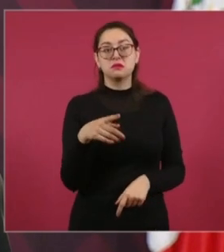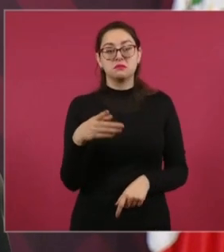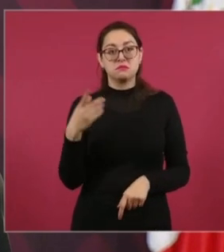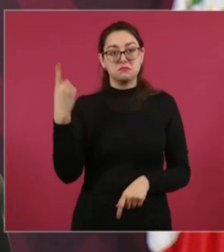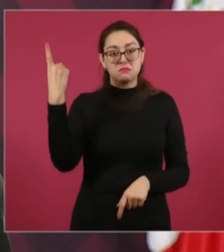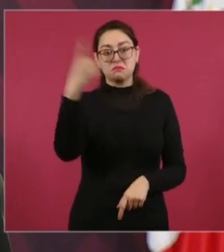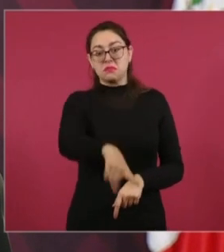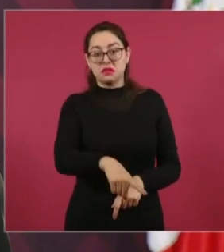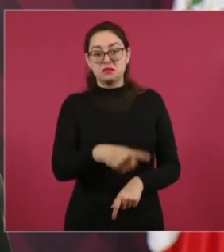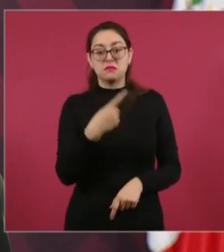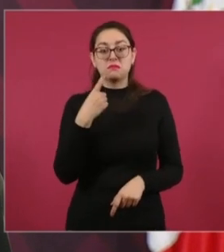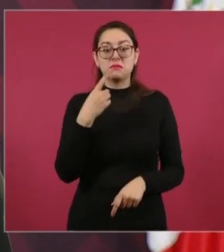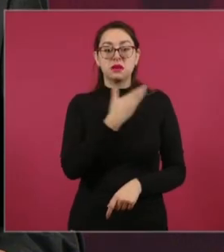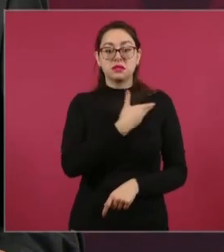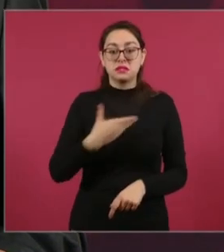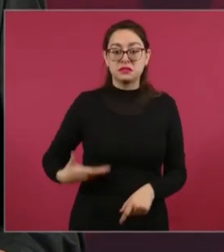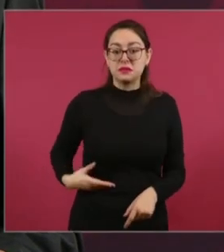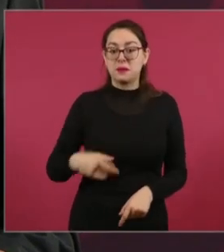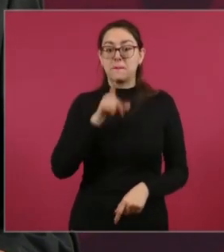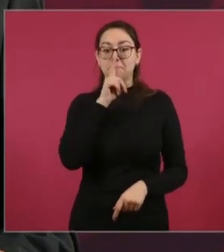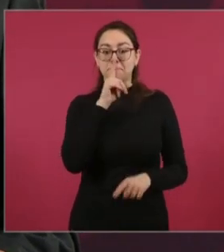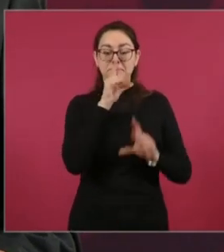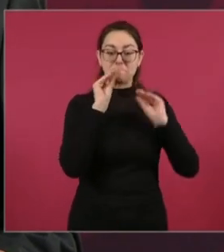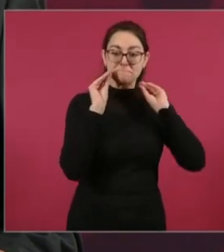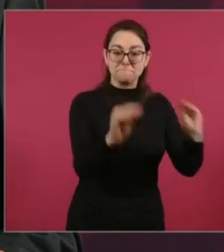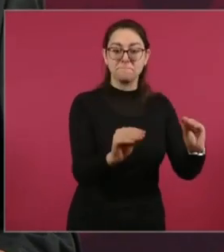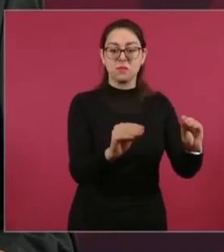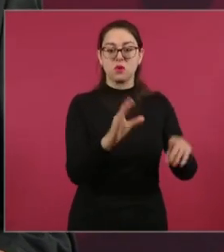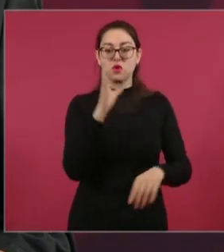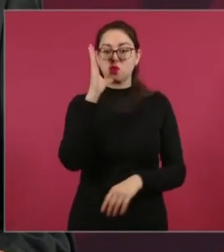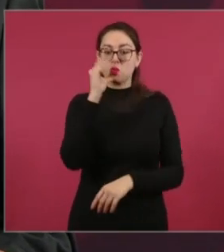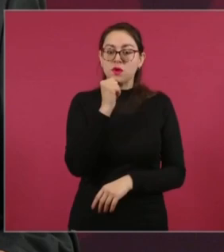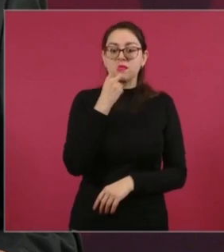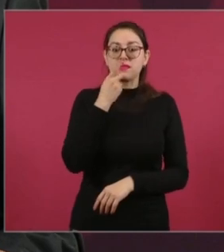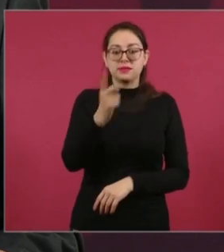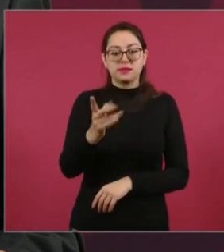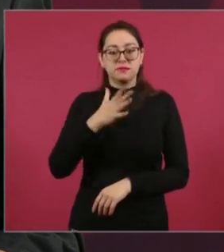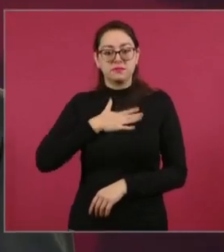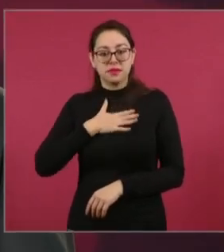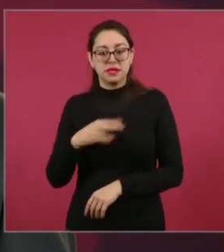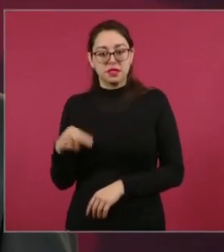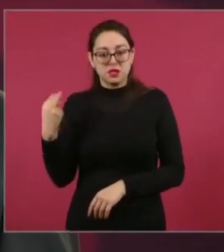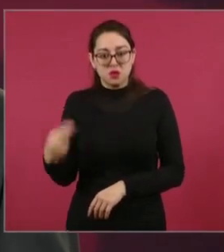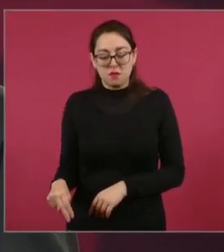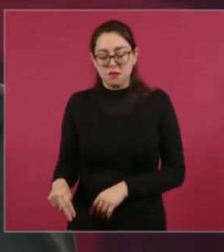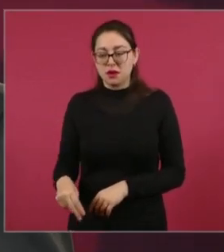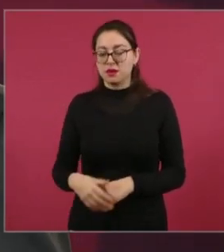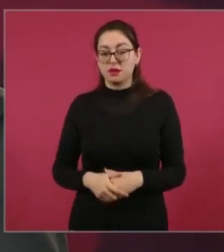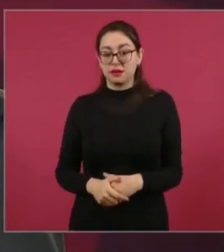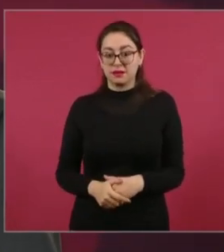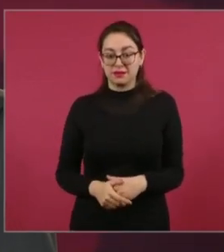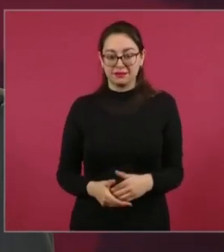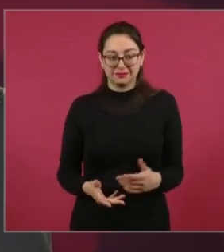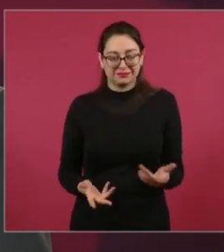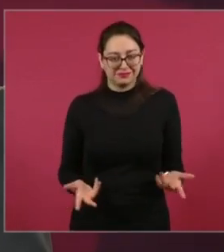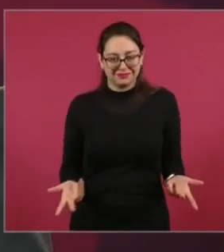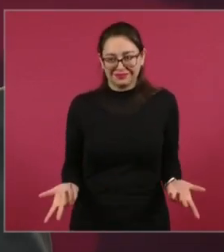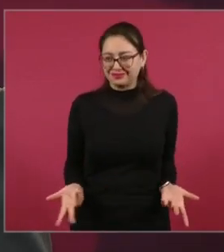un juez del Poder Judicial, fíjense cómo estamos.